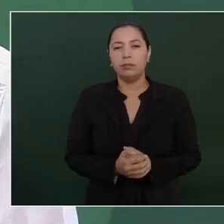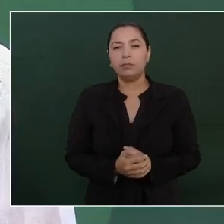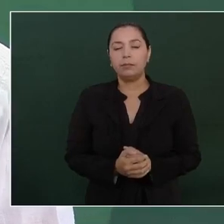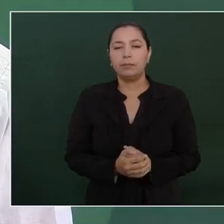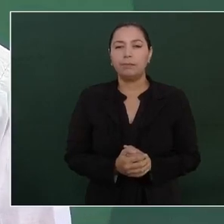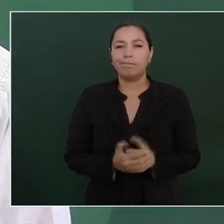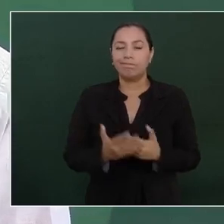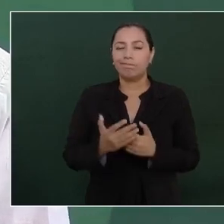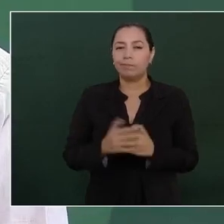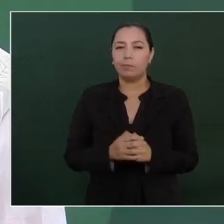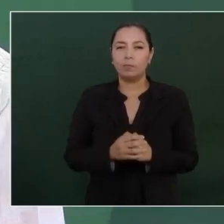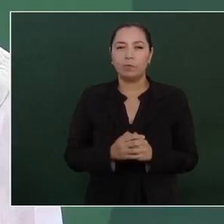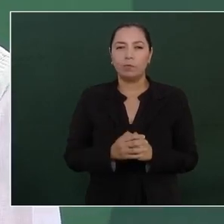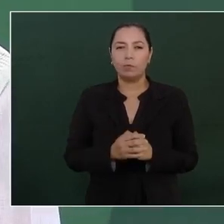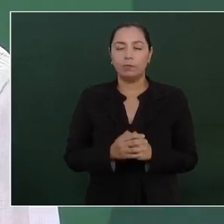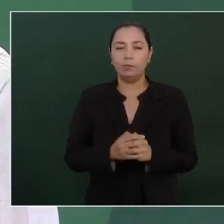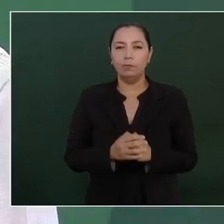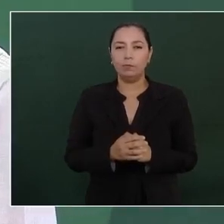todo este